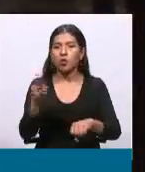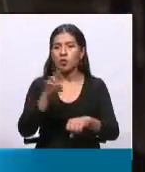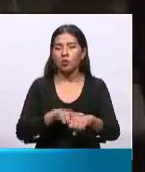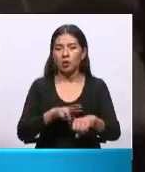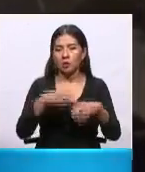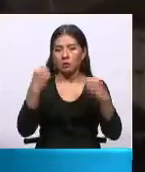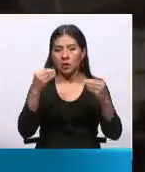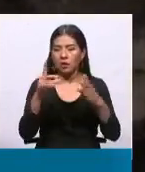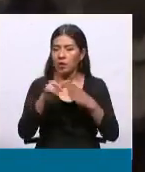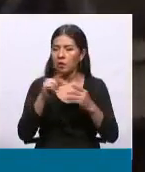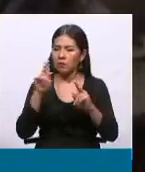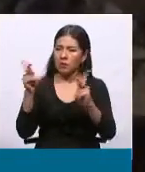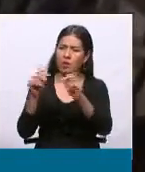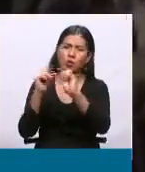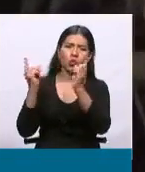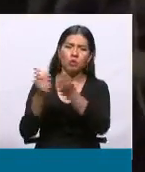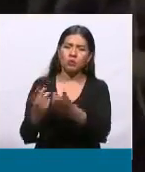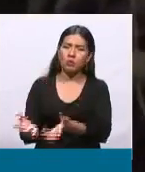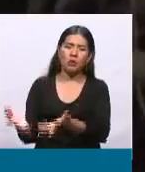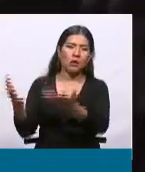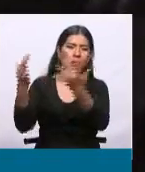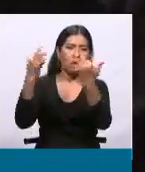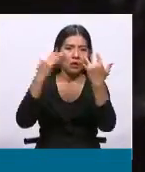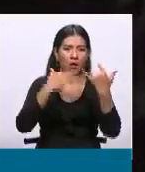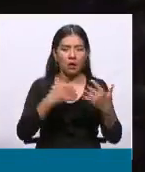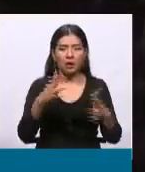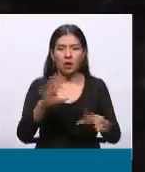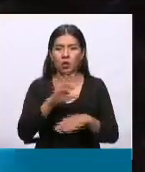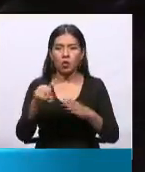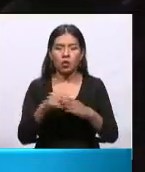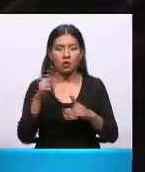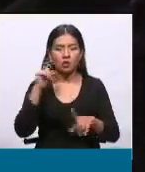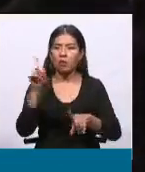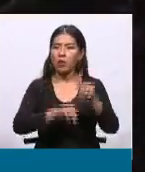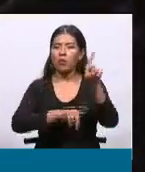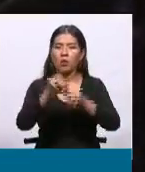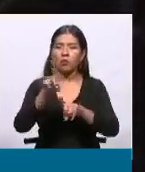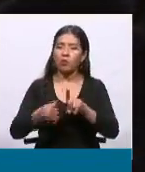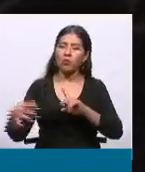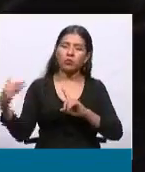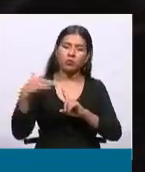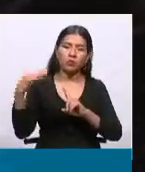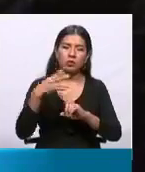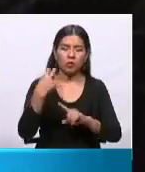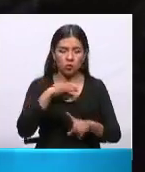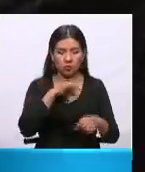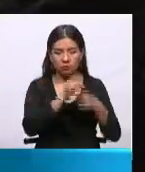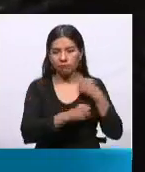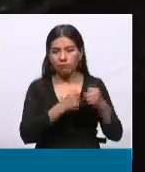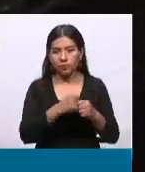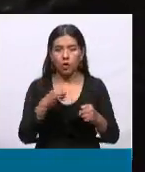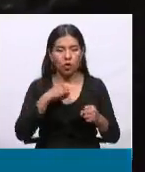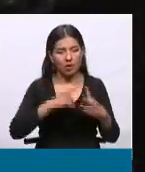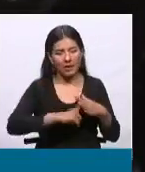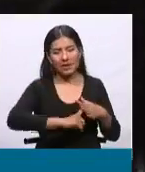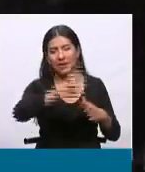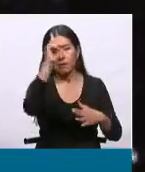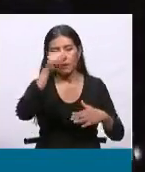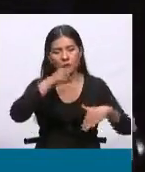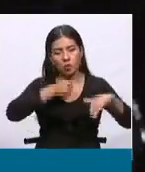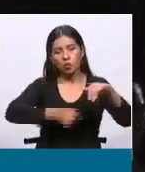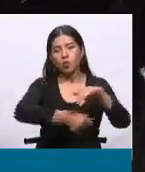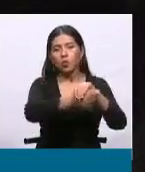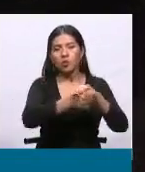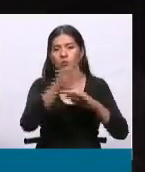y ahí nomás han llegado, directamente han venido a tirar petardos allá, han atacado. Y yo me he escapado allá al rincón